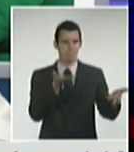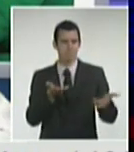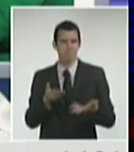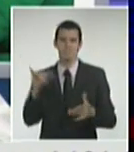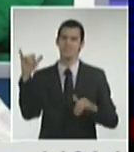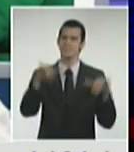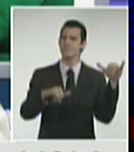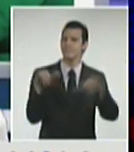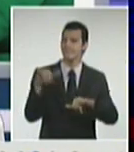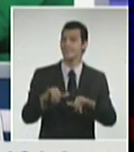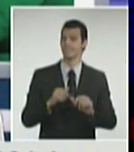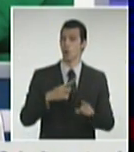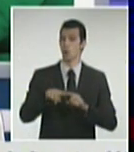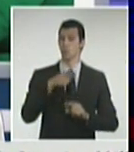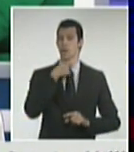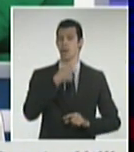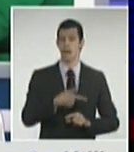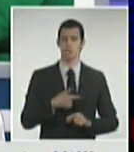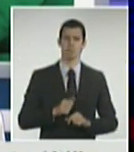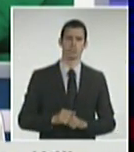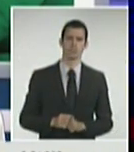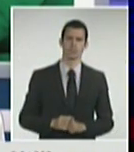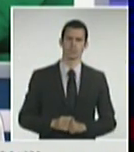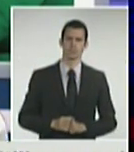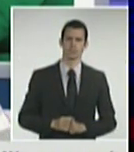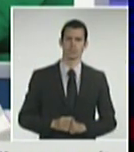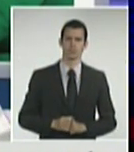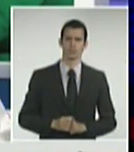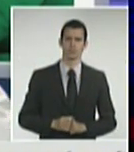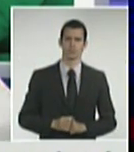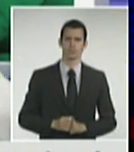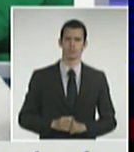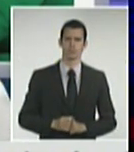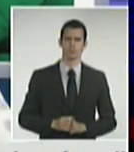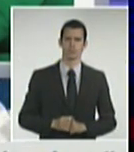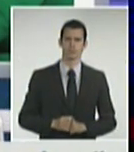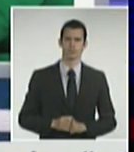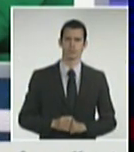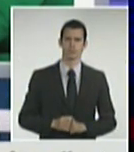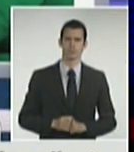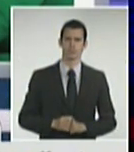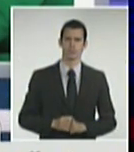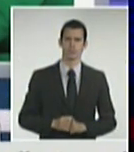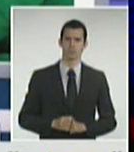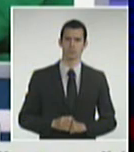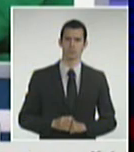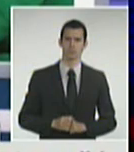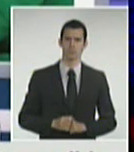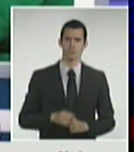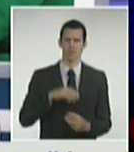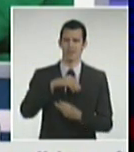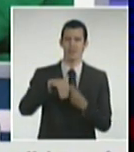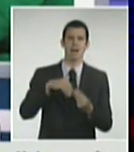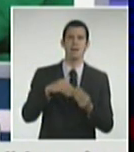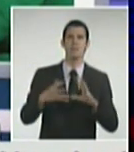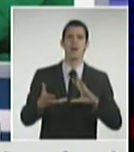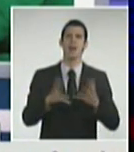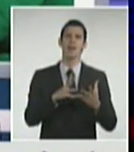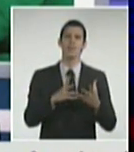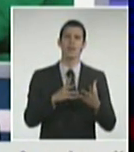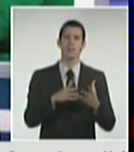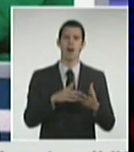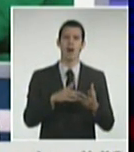de los movimientos estos que hacen que se movilicen personas, que hayan concentraciones, que hayan